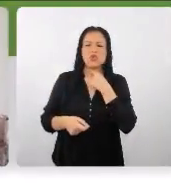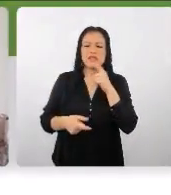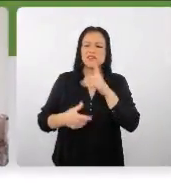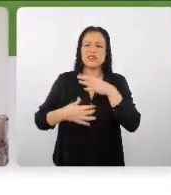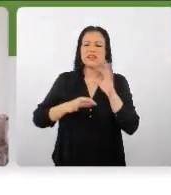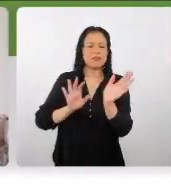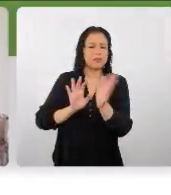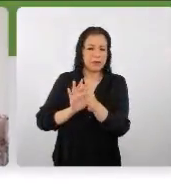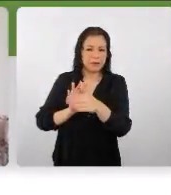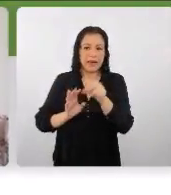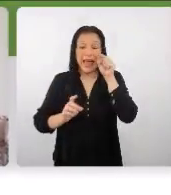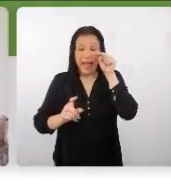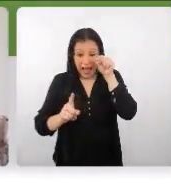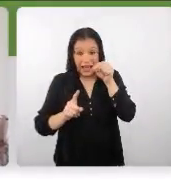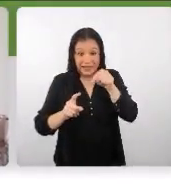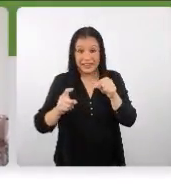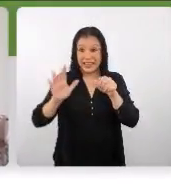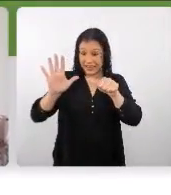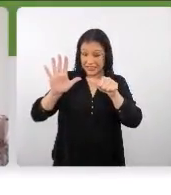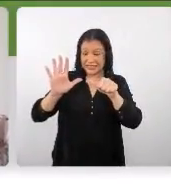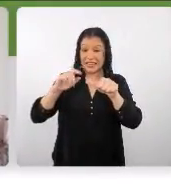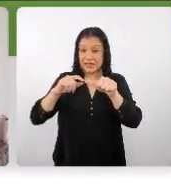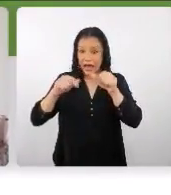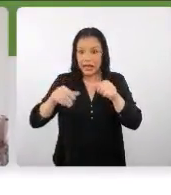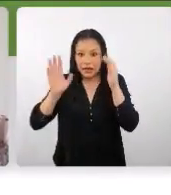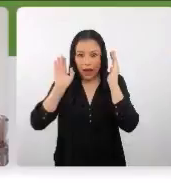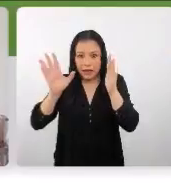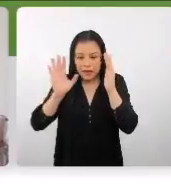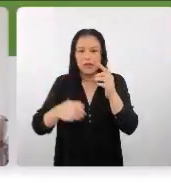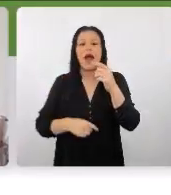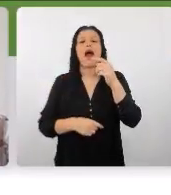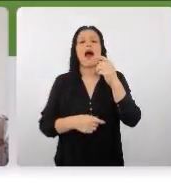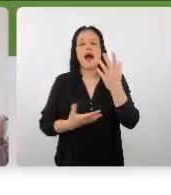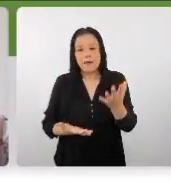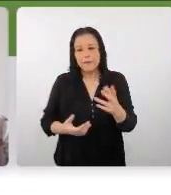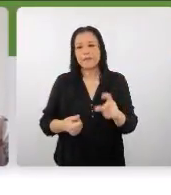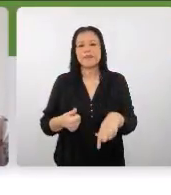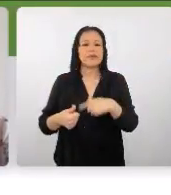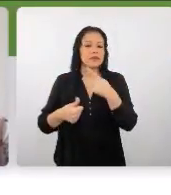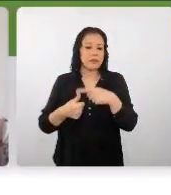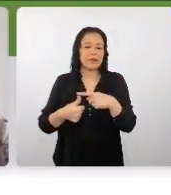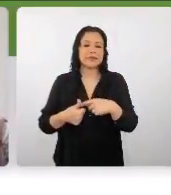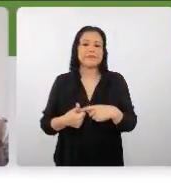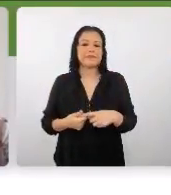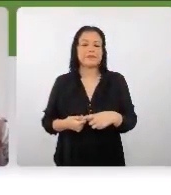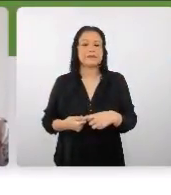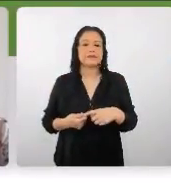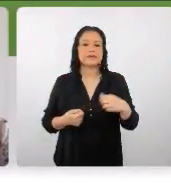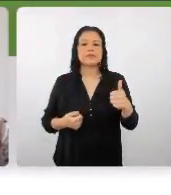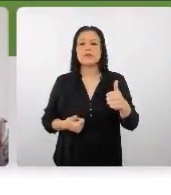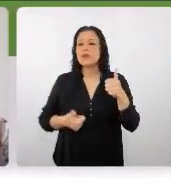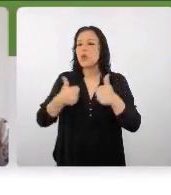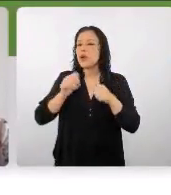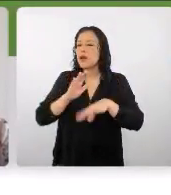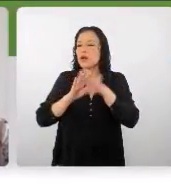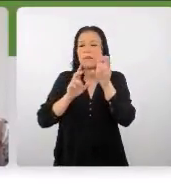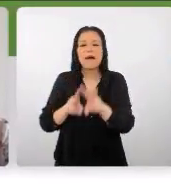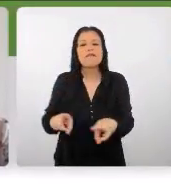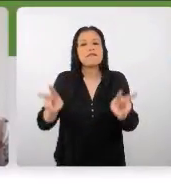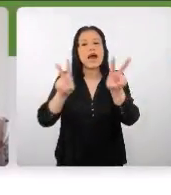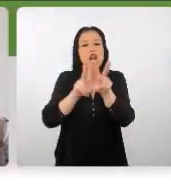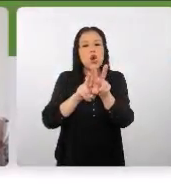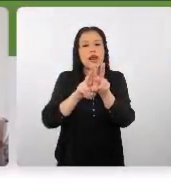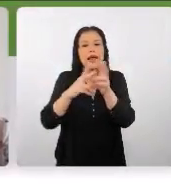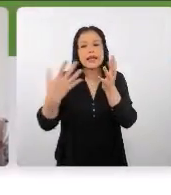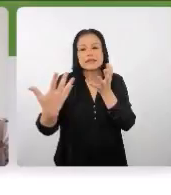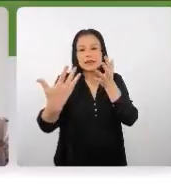puntos ustedes tienen que estar bastante atentos. ¿Qué más? ¿Qué puntos más valoran en cuanto a la